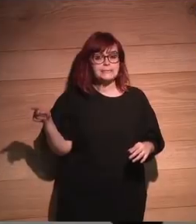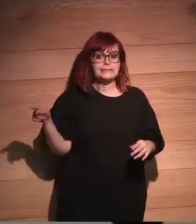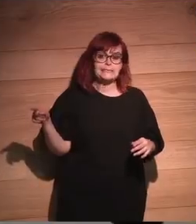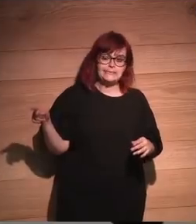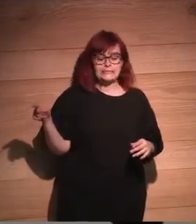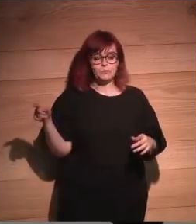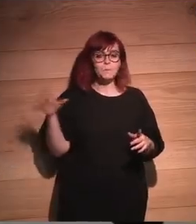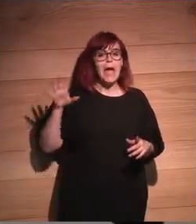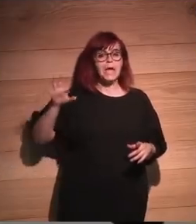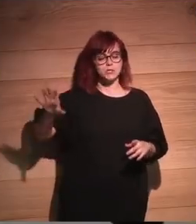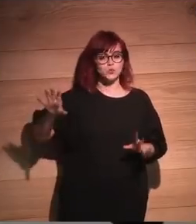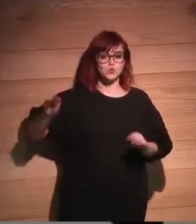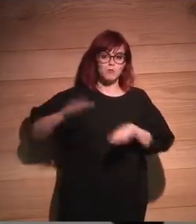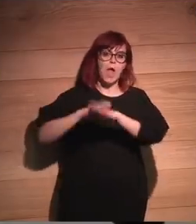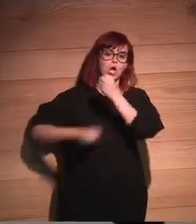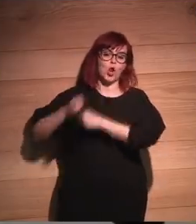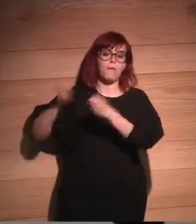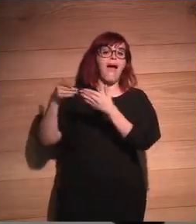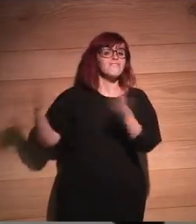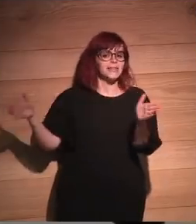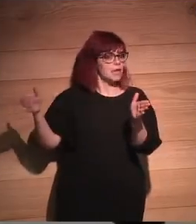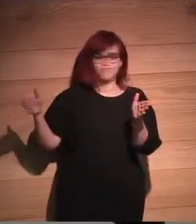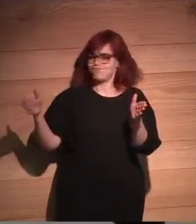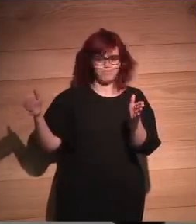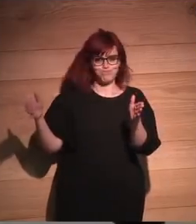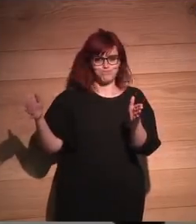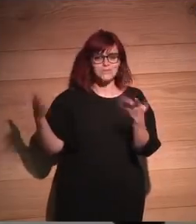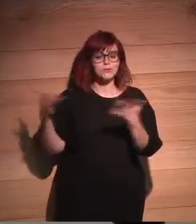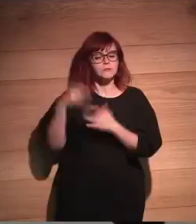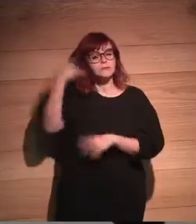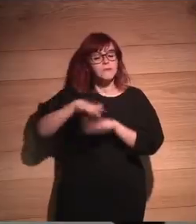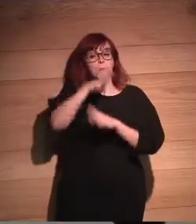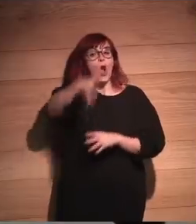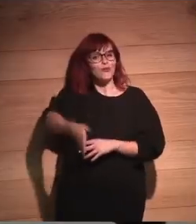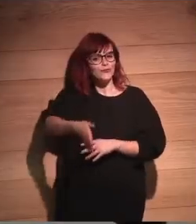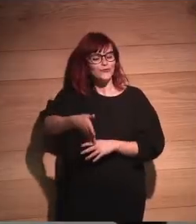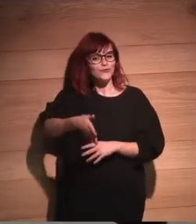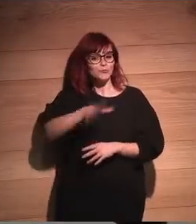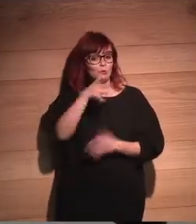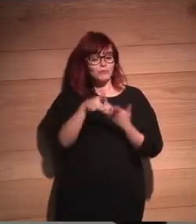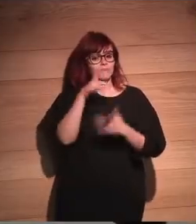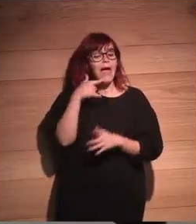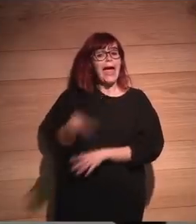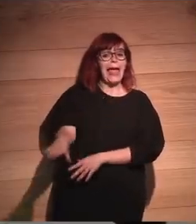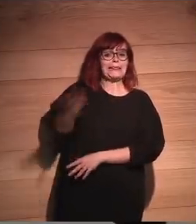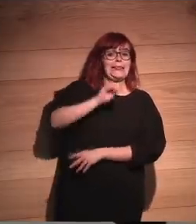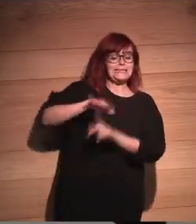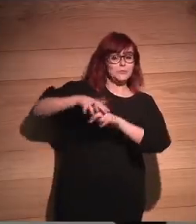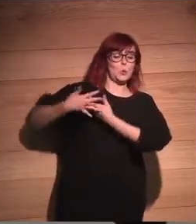no es un país de economía abierta, así que también hay razones para